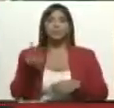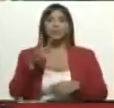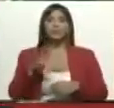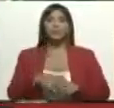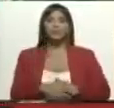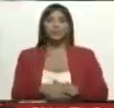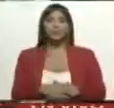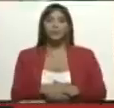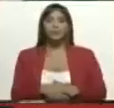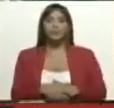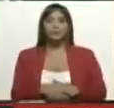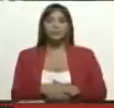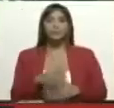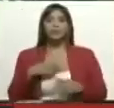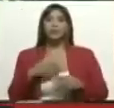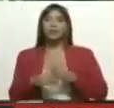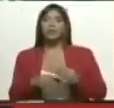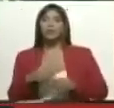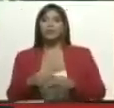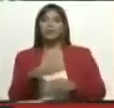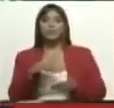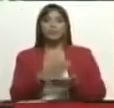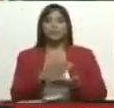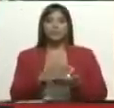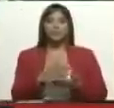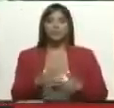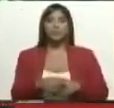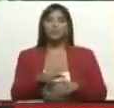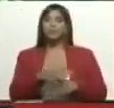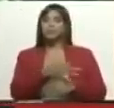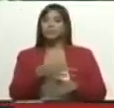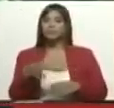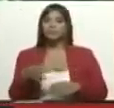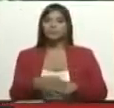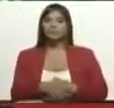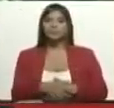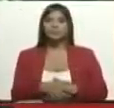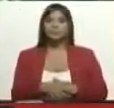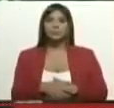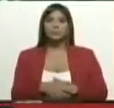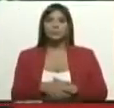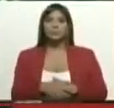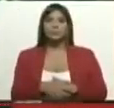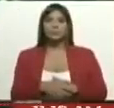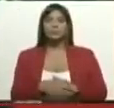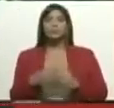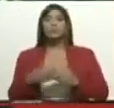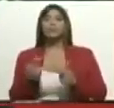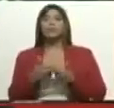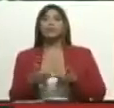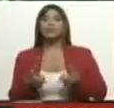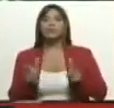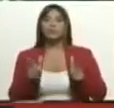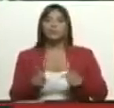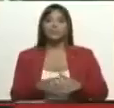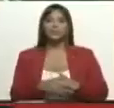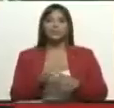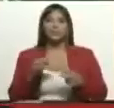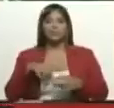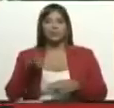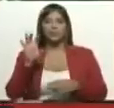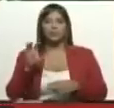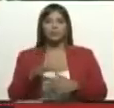cada cosa que hagamos, como siempre lo hacemos de manera excelente, vaya tributando a la libertad de la